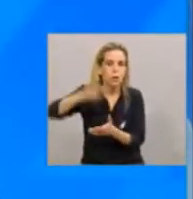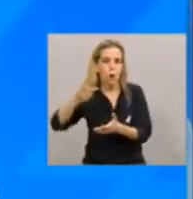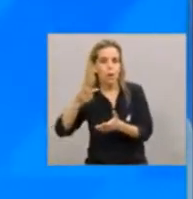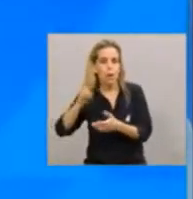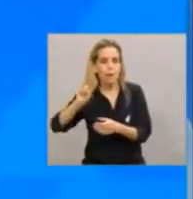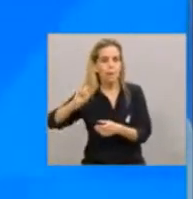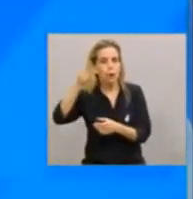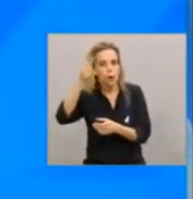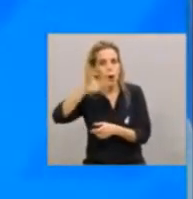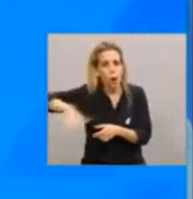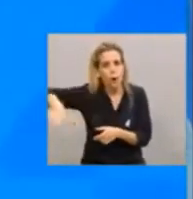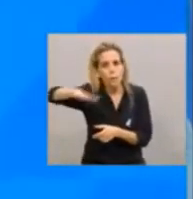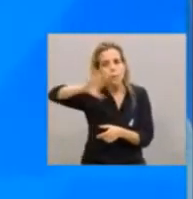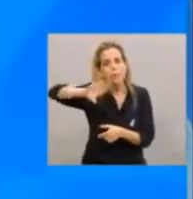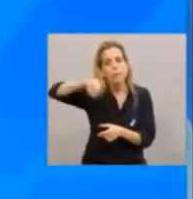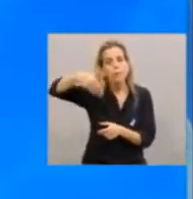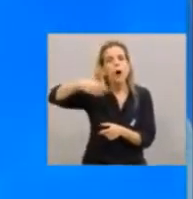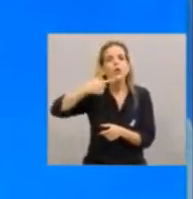el monte salteño